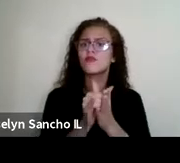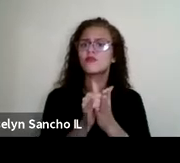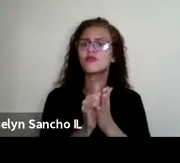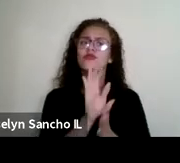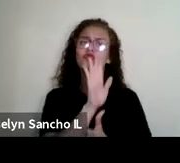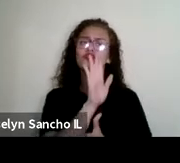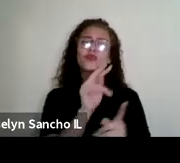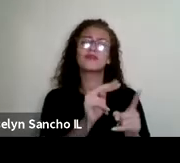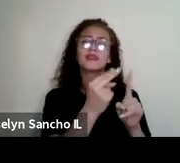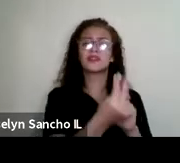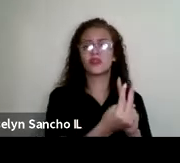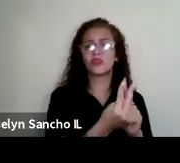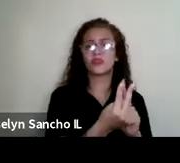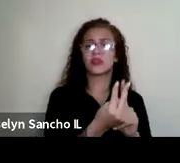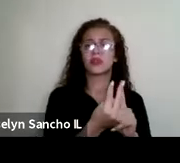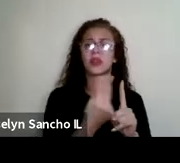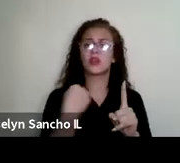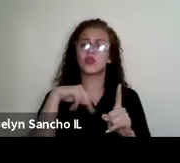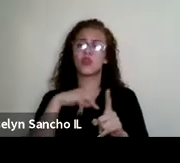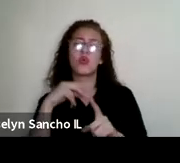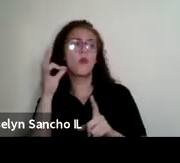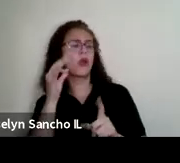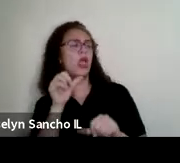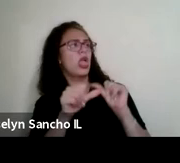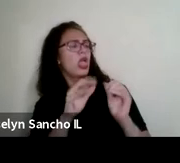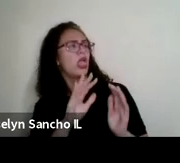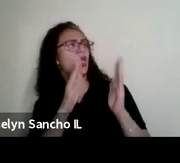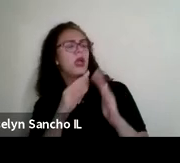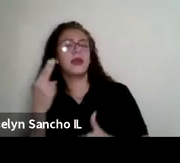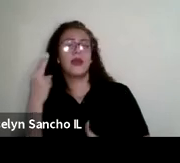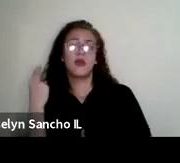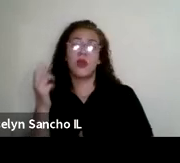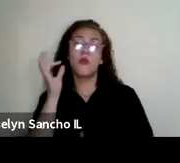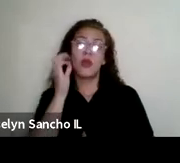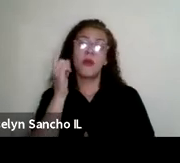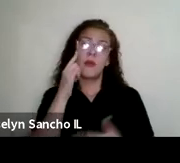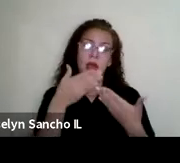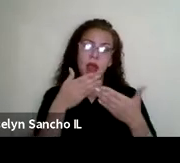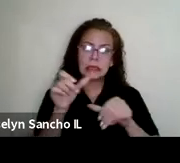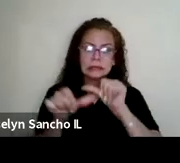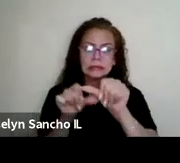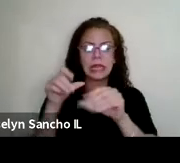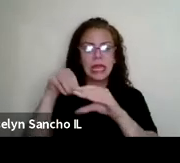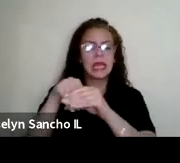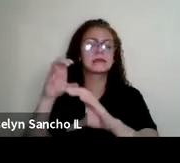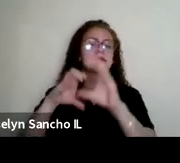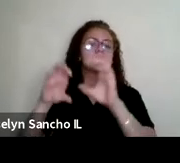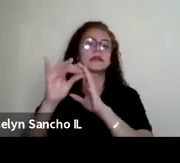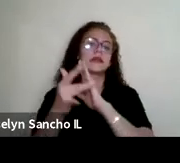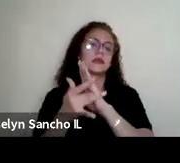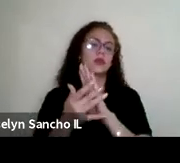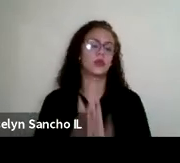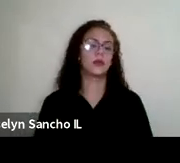sus visiones con las que hemos tenido que enfrentar históricamente las mujeres para abrirnos campo en la ciencia y la